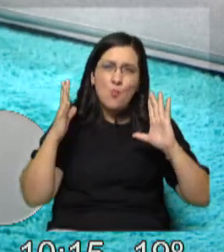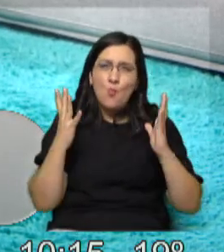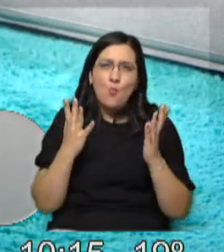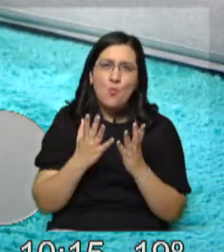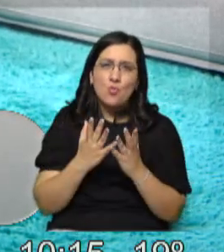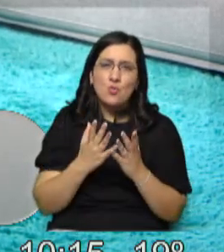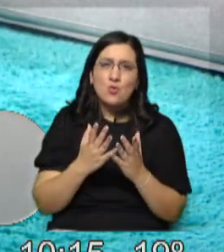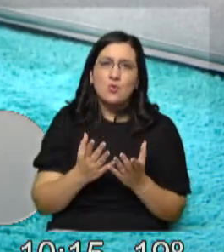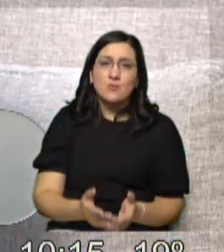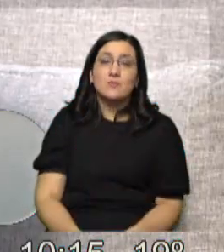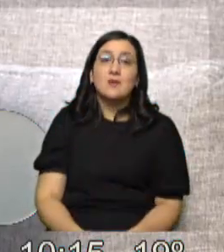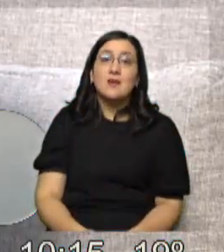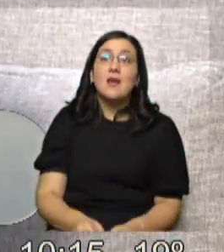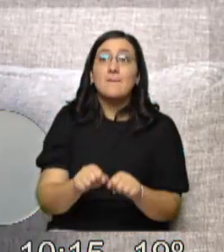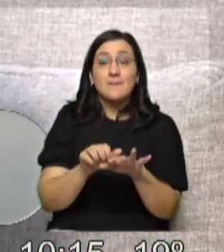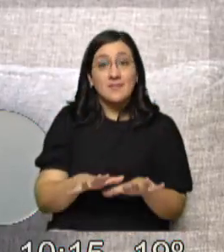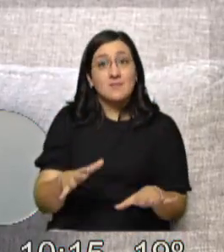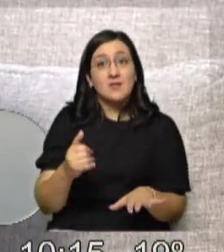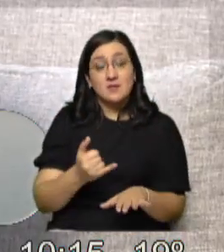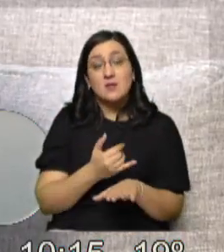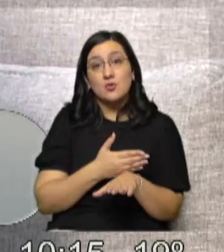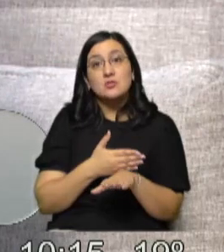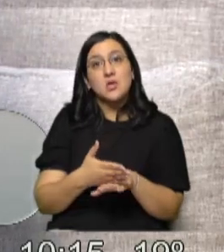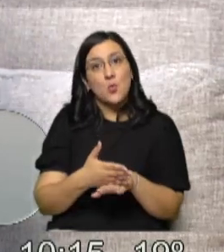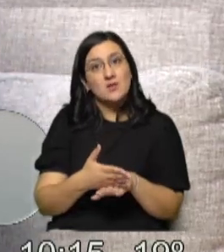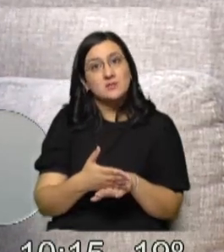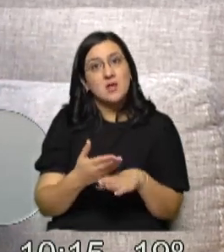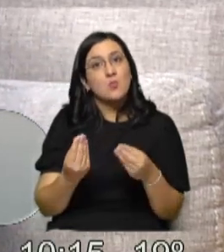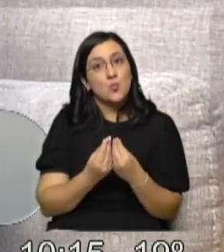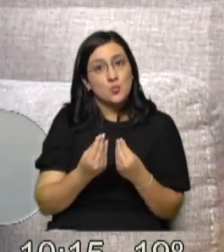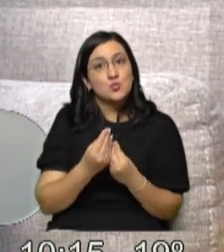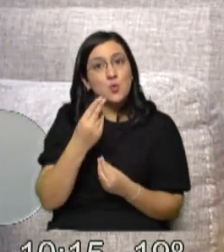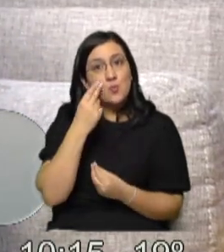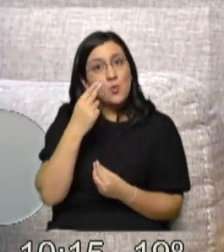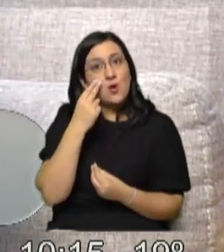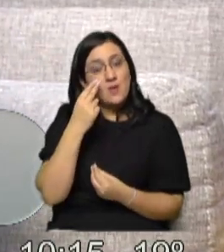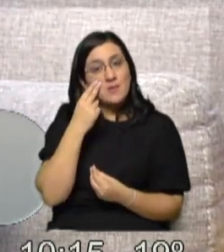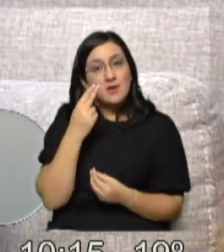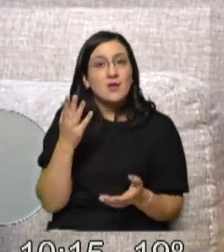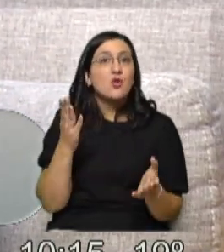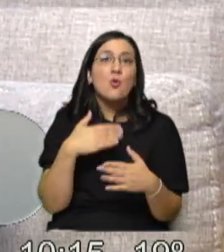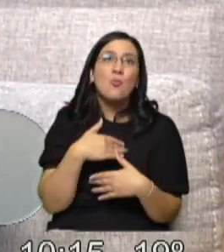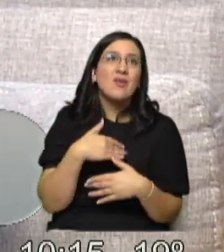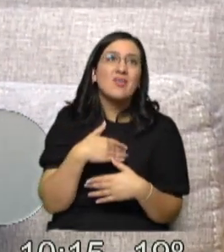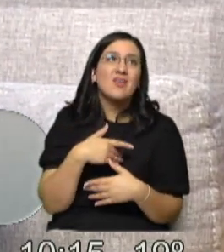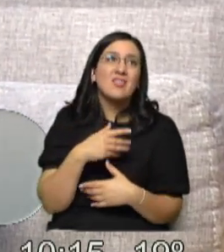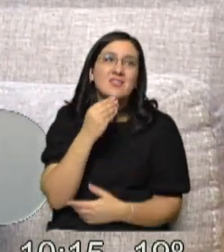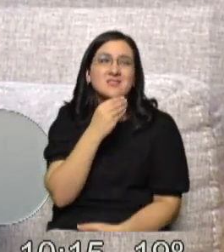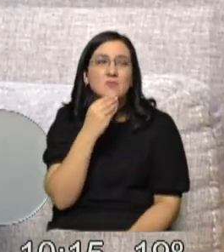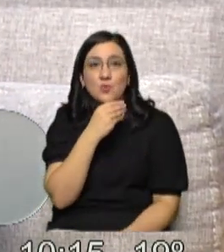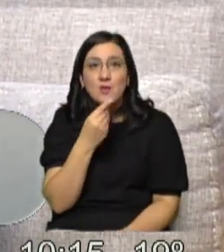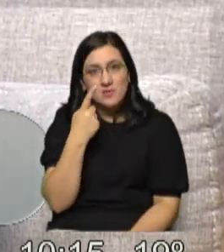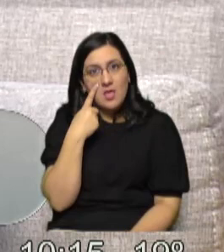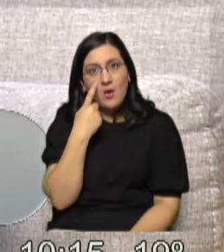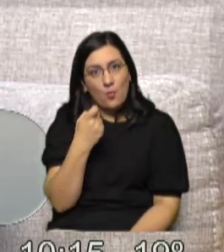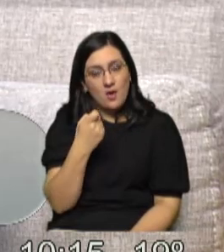muy tapado. La pandemia trae esto de, bueno, empiezan a surgir muchas problemáticas, entonces como que ya no puede quedar en lo invisible porque empieza a saltar mucho.